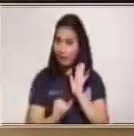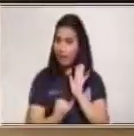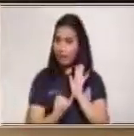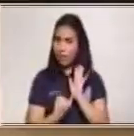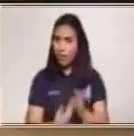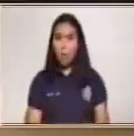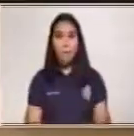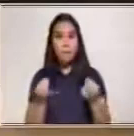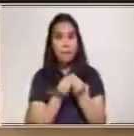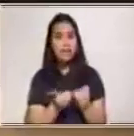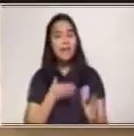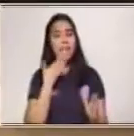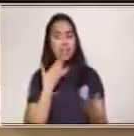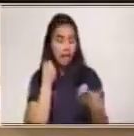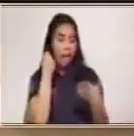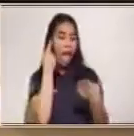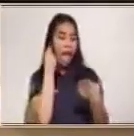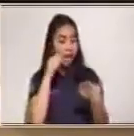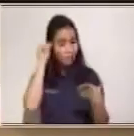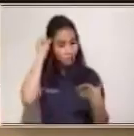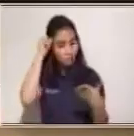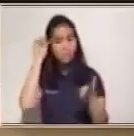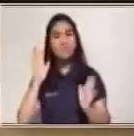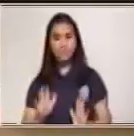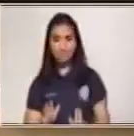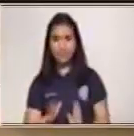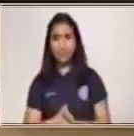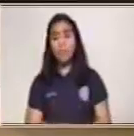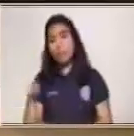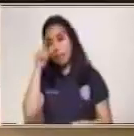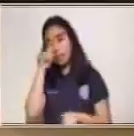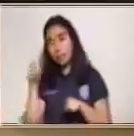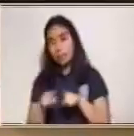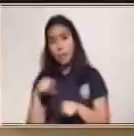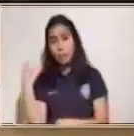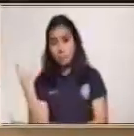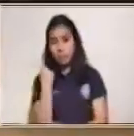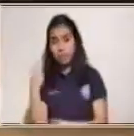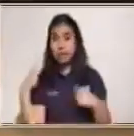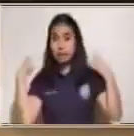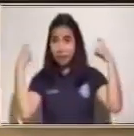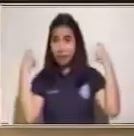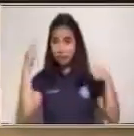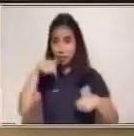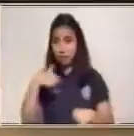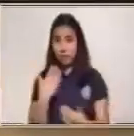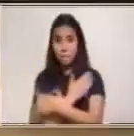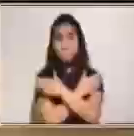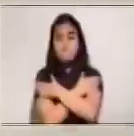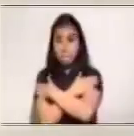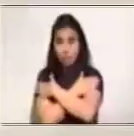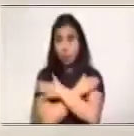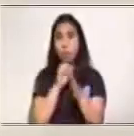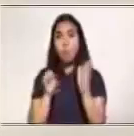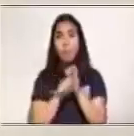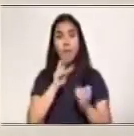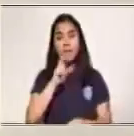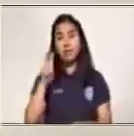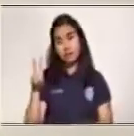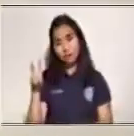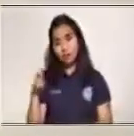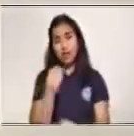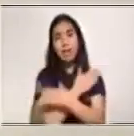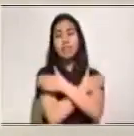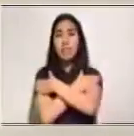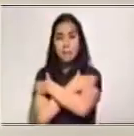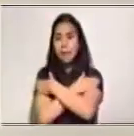son importantes que tú recuerdes. Por ejemplo, que el día 22 de mayo es el día del árbol y el 30 de